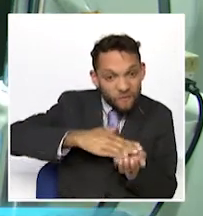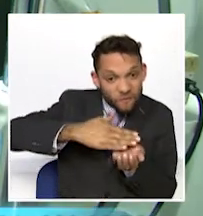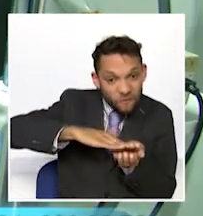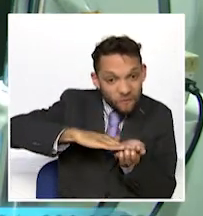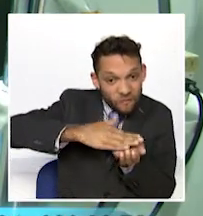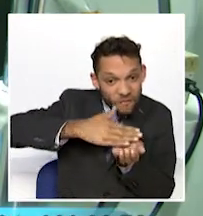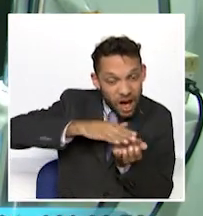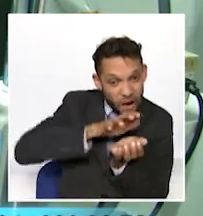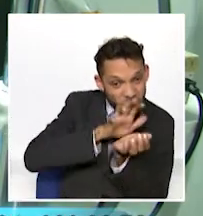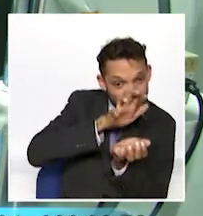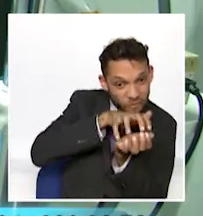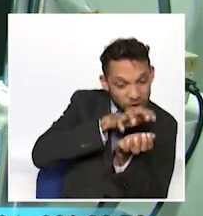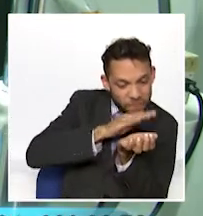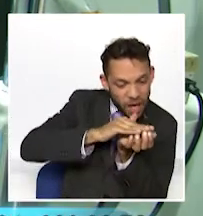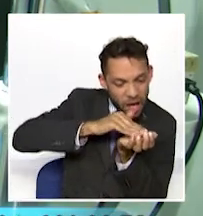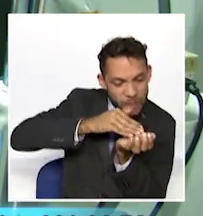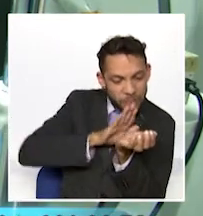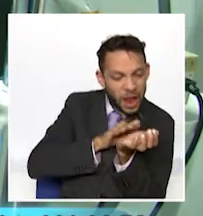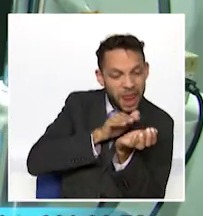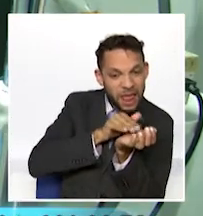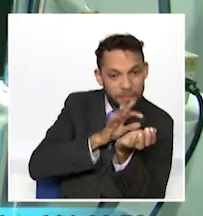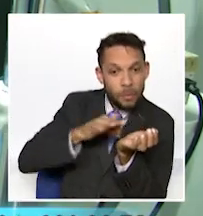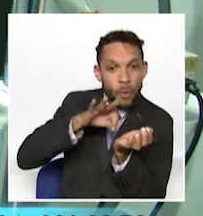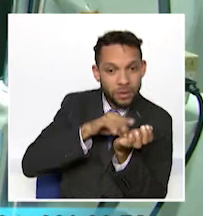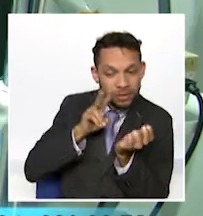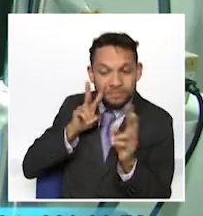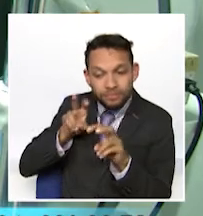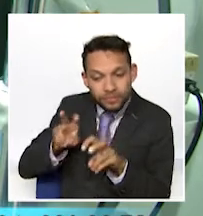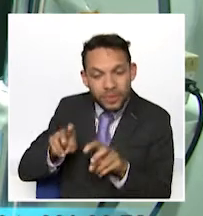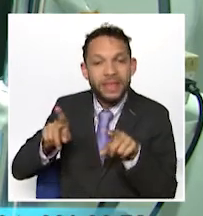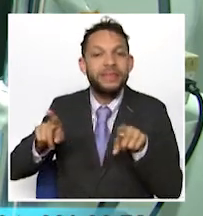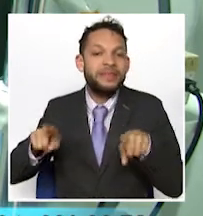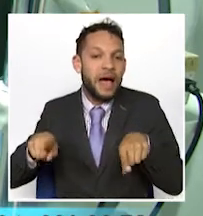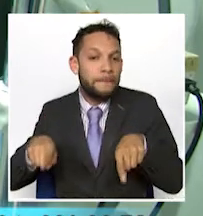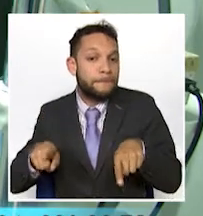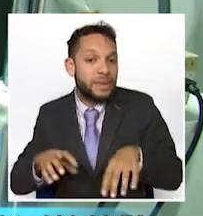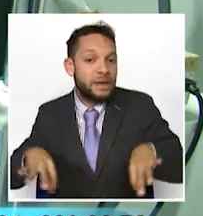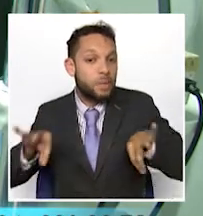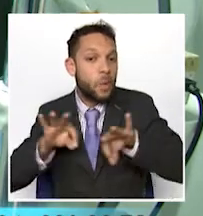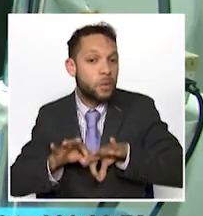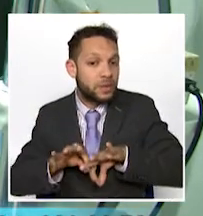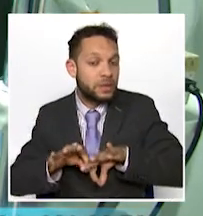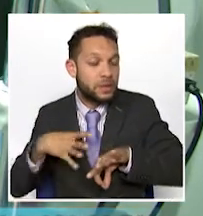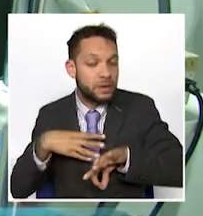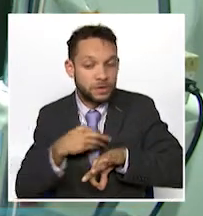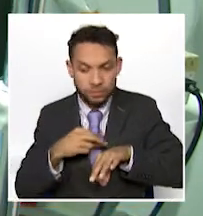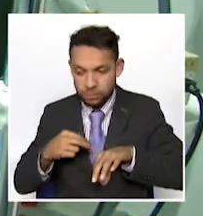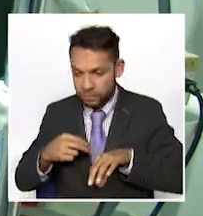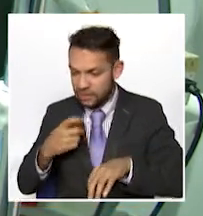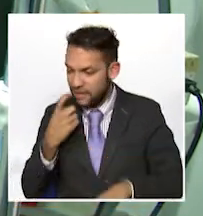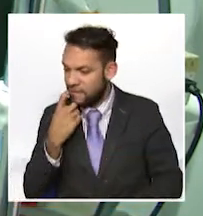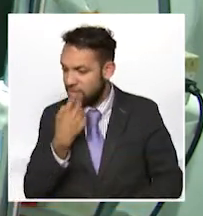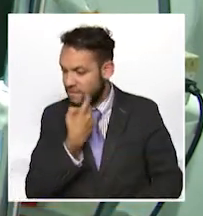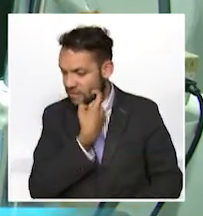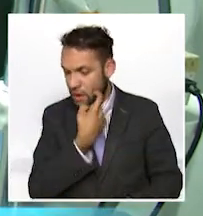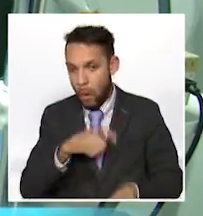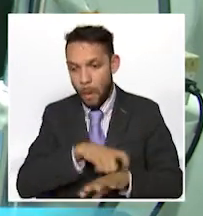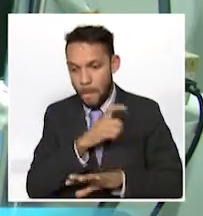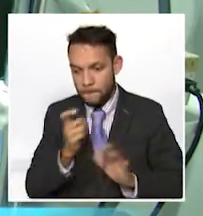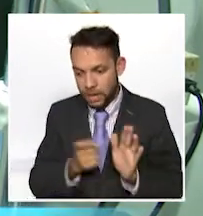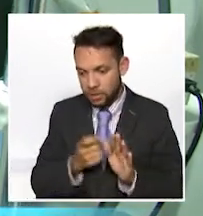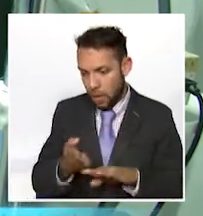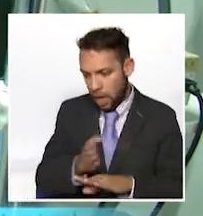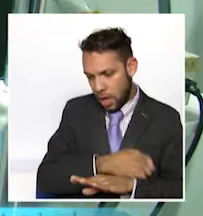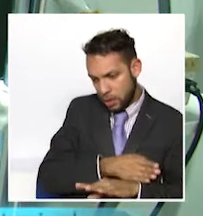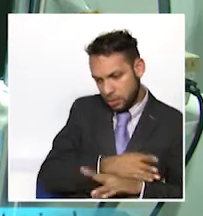zona, ¿sí? Y ya después nos venimos también a la parte dental en donde revisamos que tenemos tratamientos